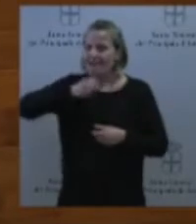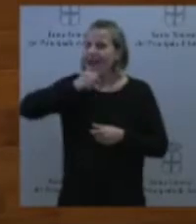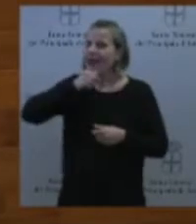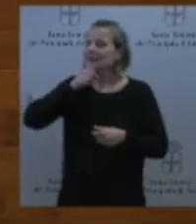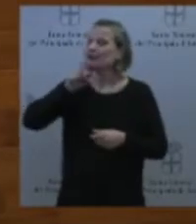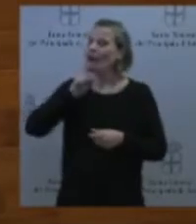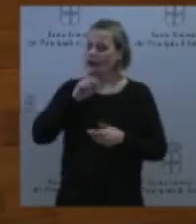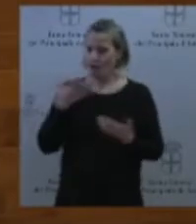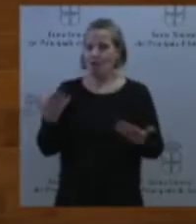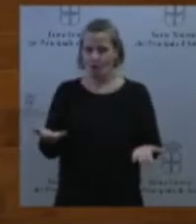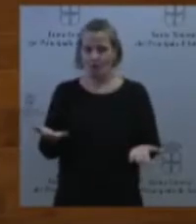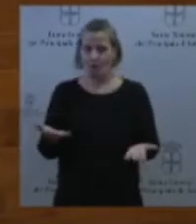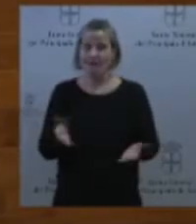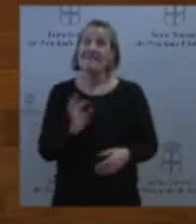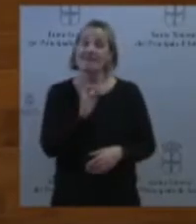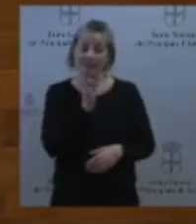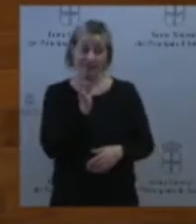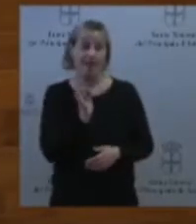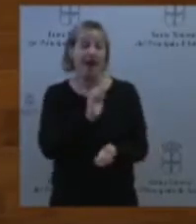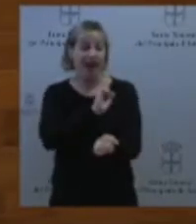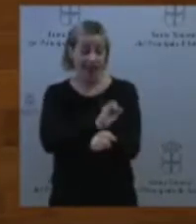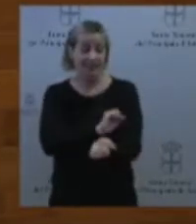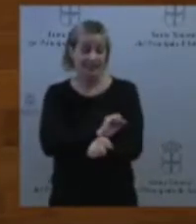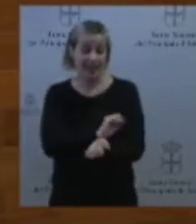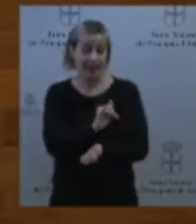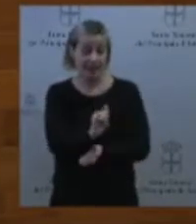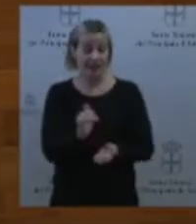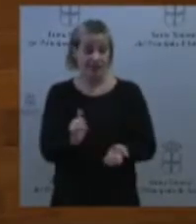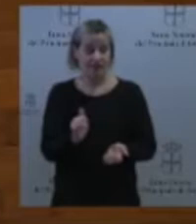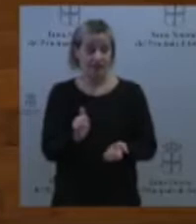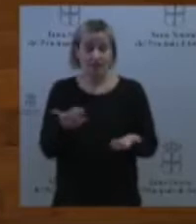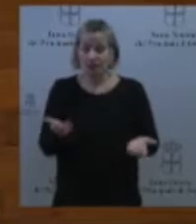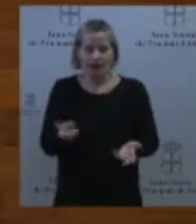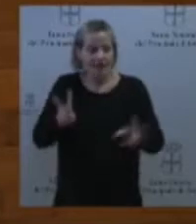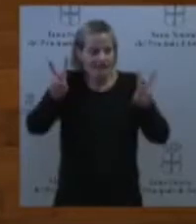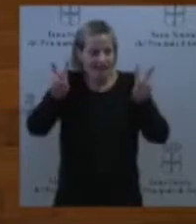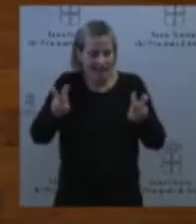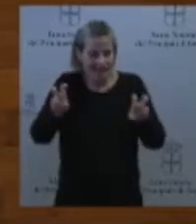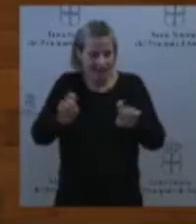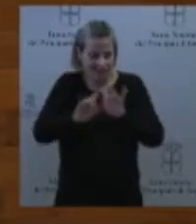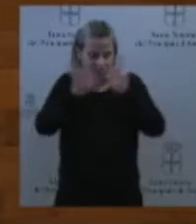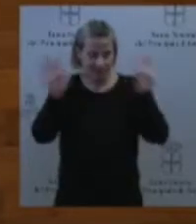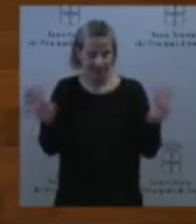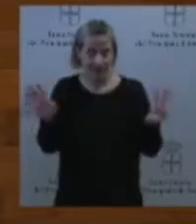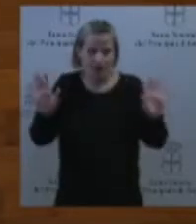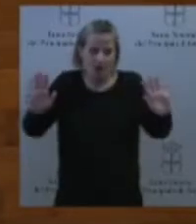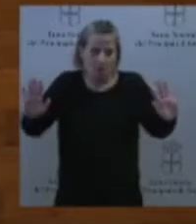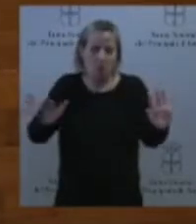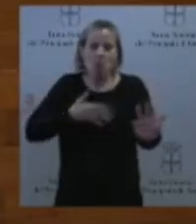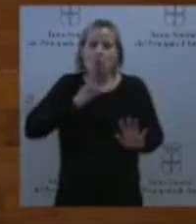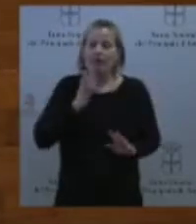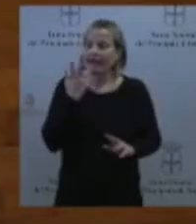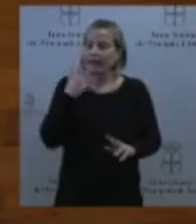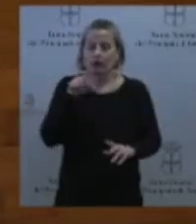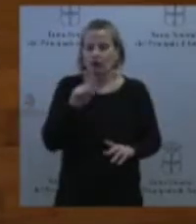esclavismo. Y lo que dijo la señora Ronderos fue una verdad como un templo. Si lo que parece que no nos gusta o no nos gusta sentir las cosas reales, y